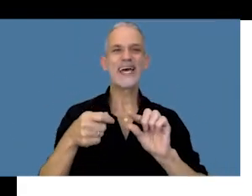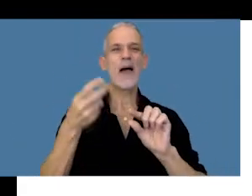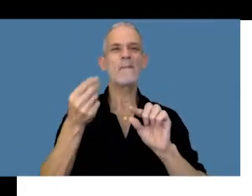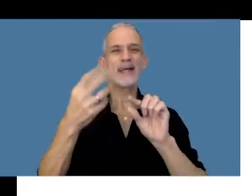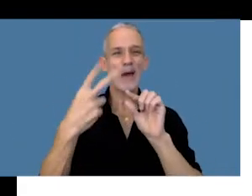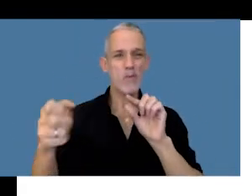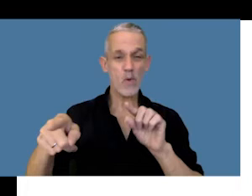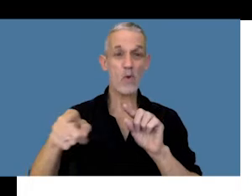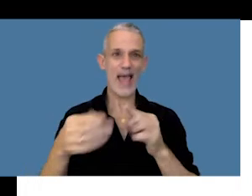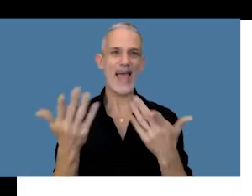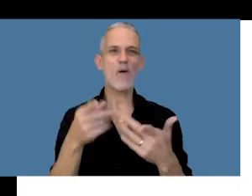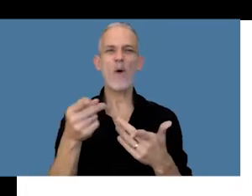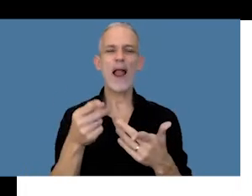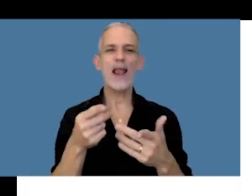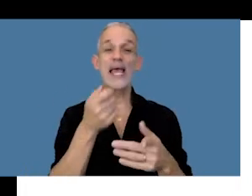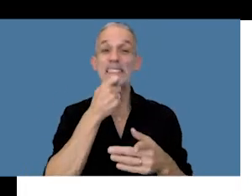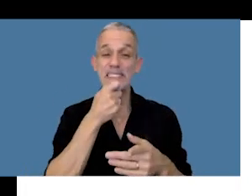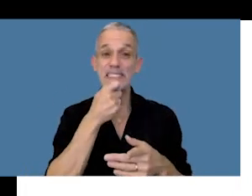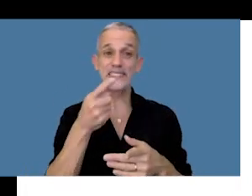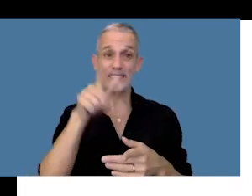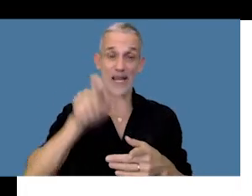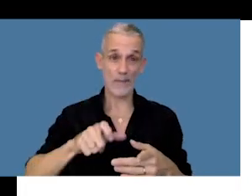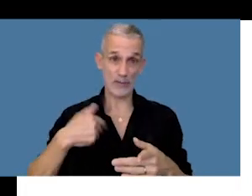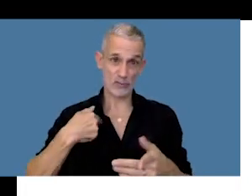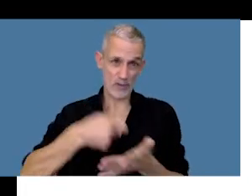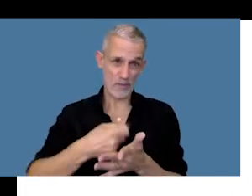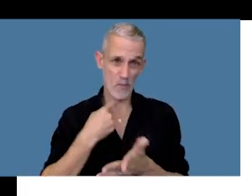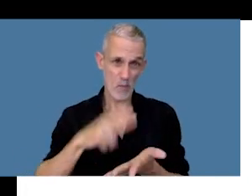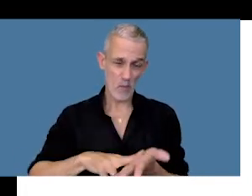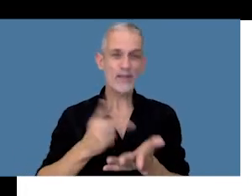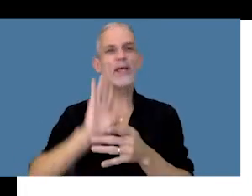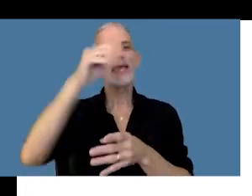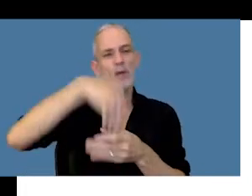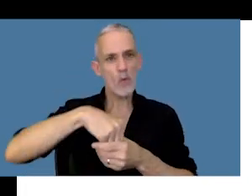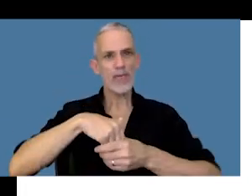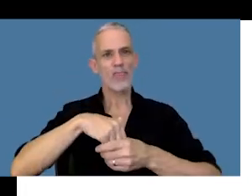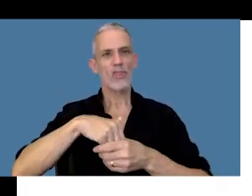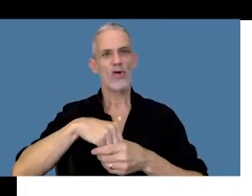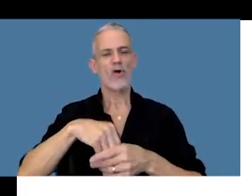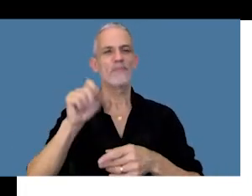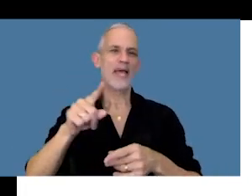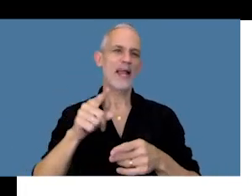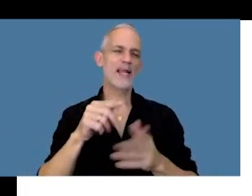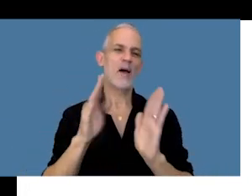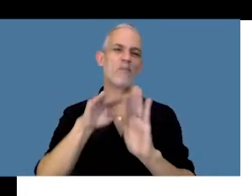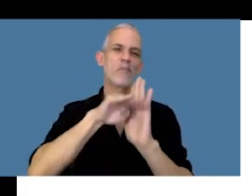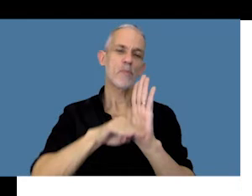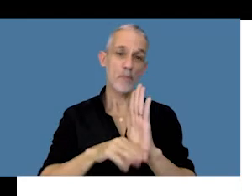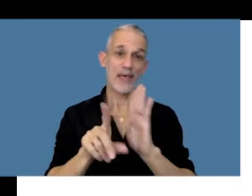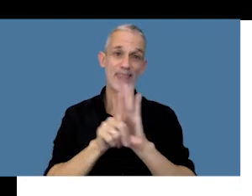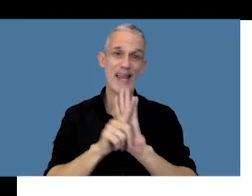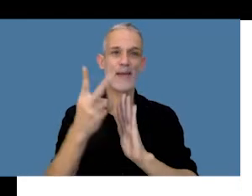tendrá efectos en la medida que el contribuyente quede incluido en las disposiciones de esta ley